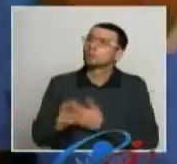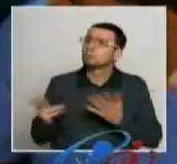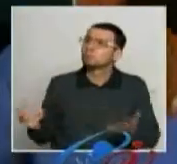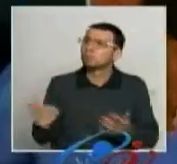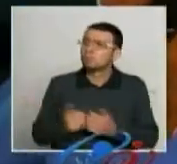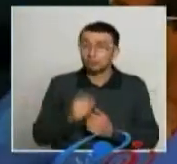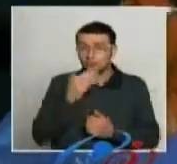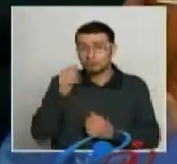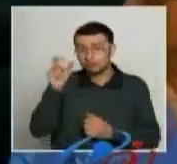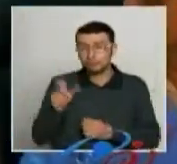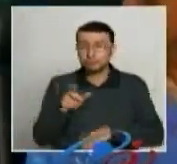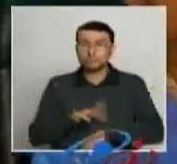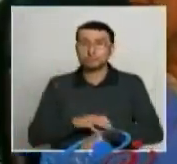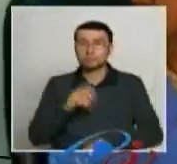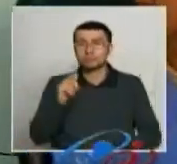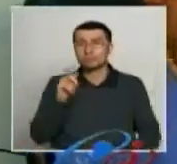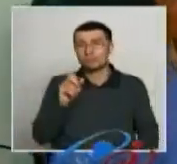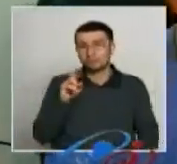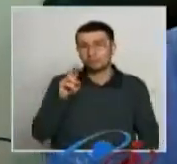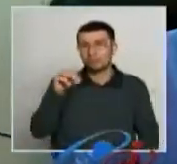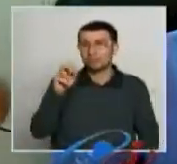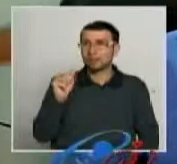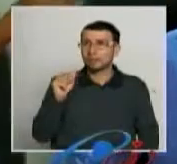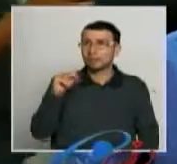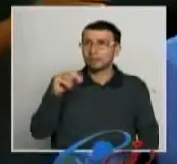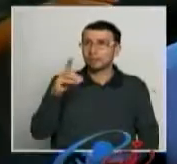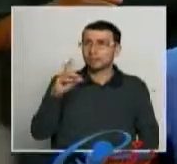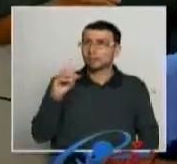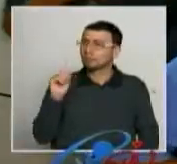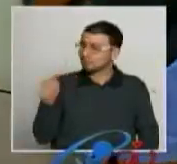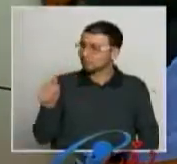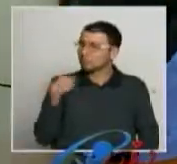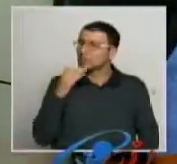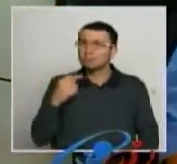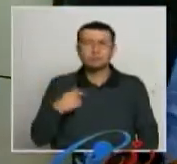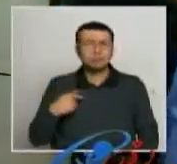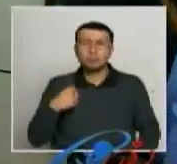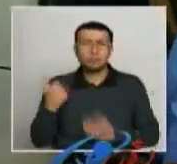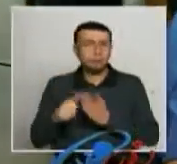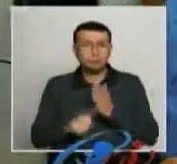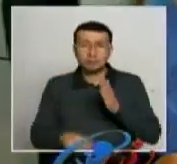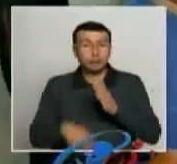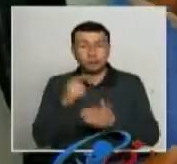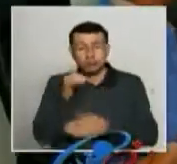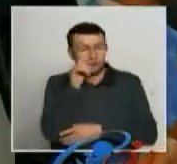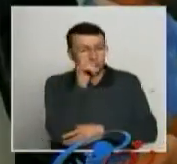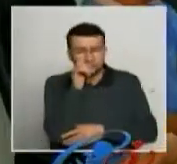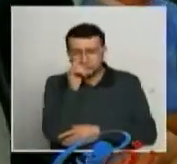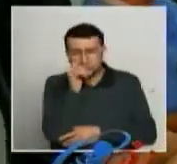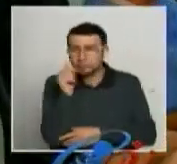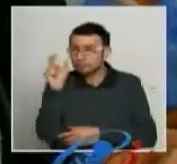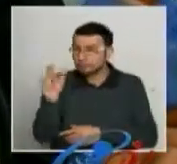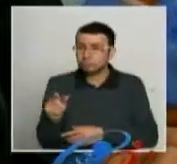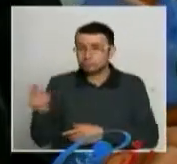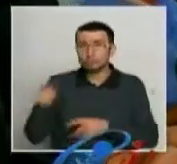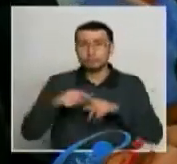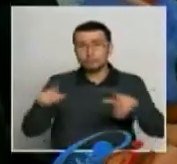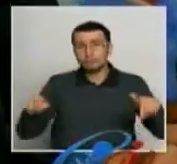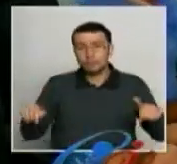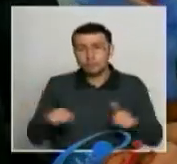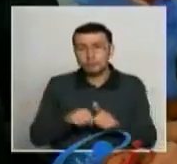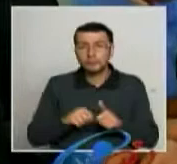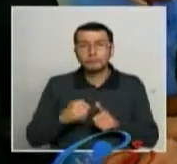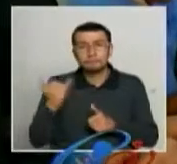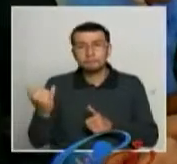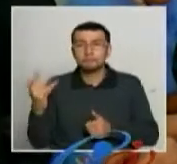El doctor Fernando Calvo, pues ustedes han visto, Fernando, por acá, yo hago estos programas, vuelvo y repito, sin editar, estamos en el consultorio con el paciente, lo